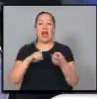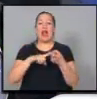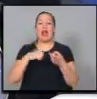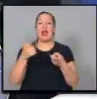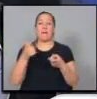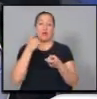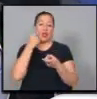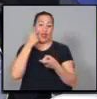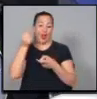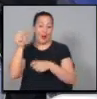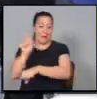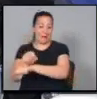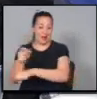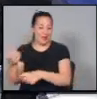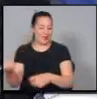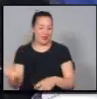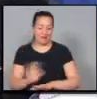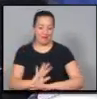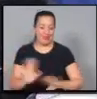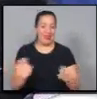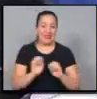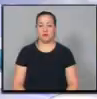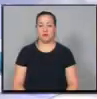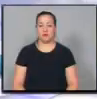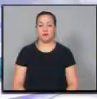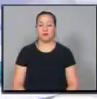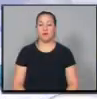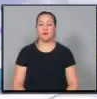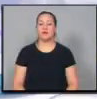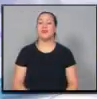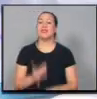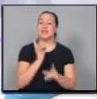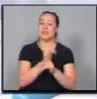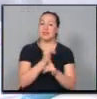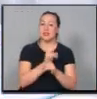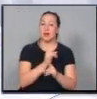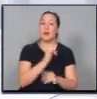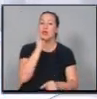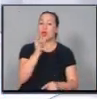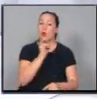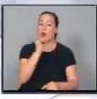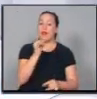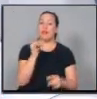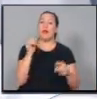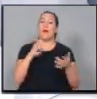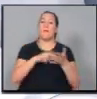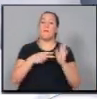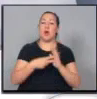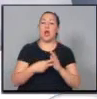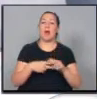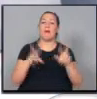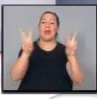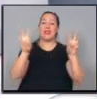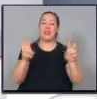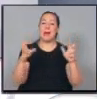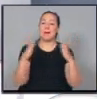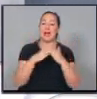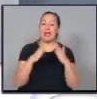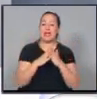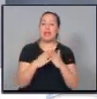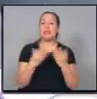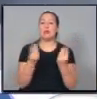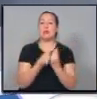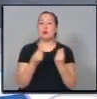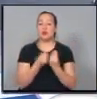detenido. Bueno, tremendo el caso, y por supuesto lo vamos a seguir analizando. Actualmente te hablamos de una problemática que el tema de viviendas implica para muchos